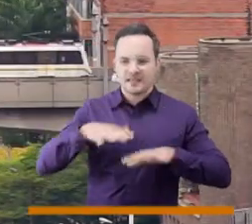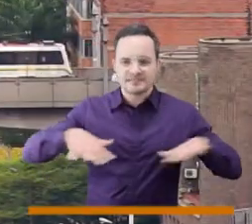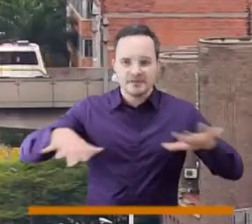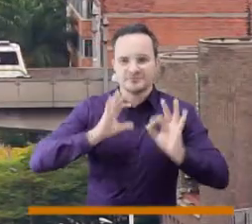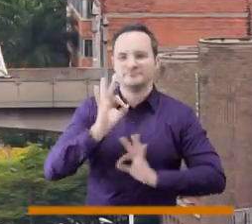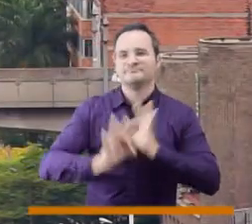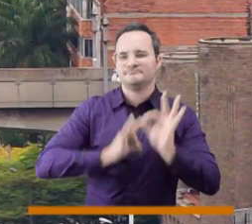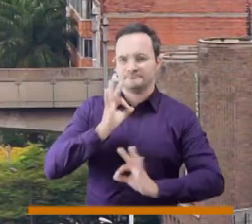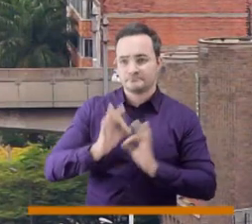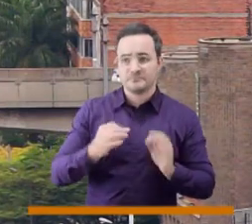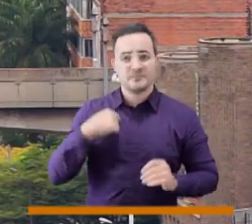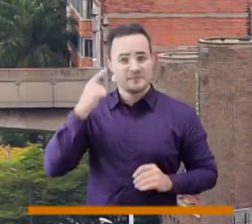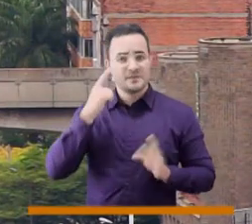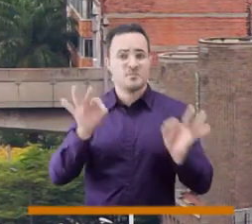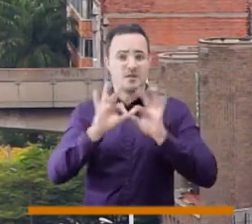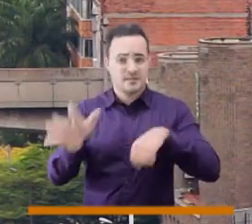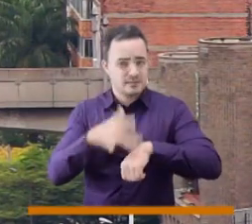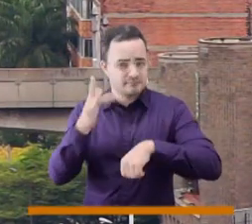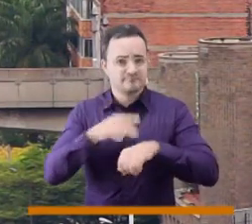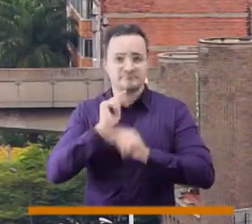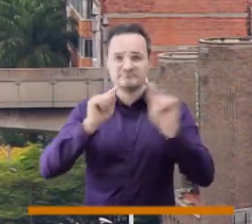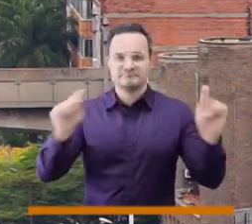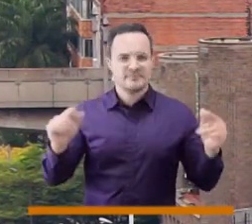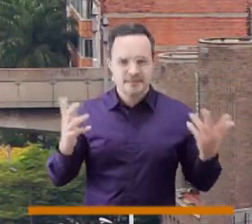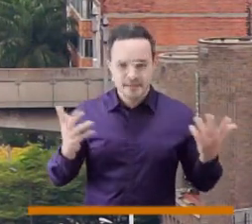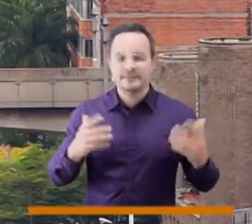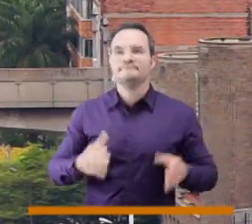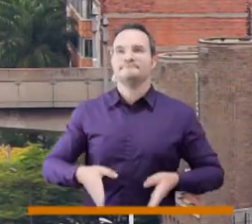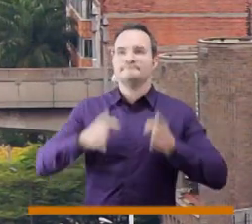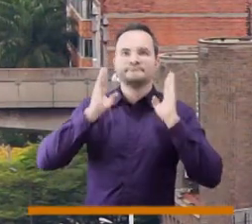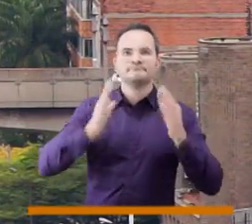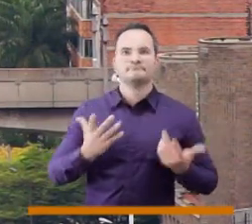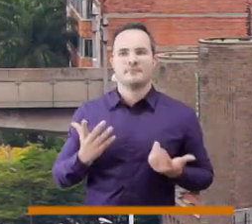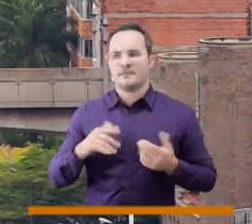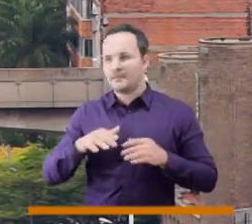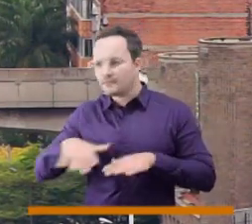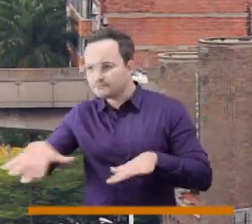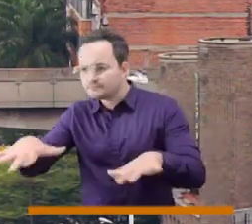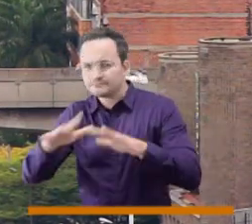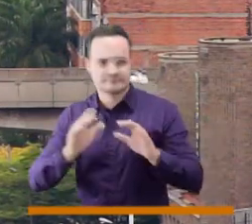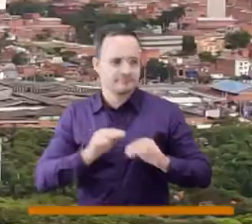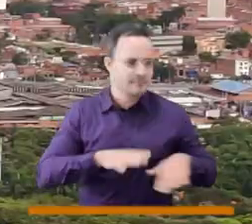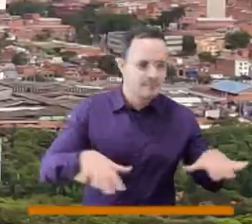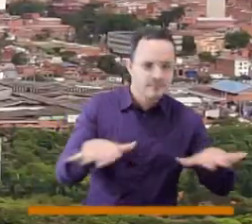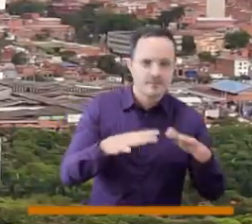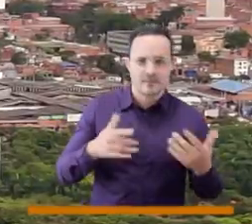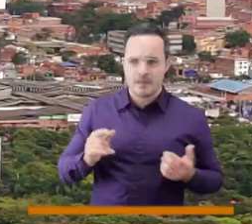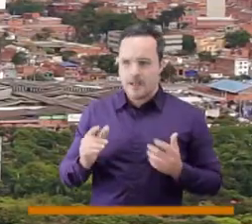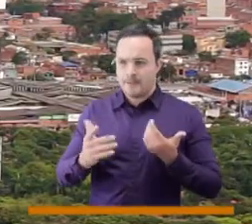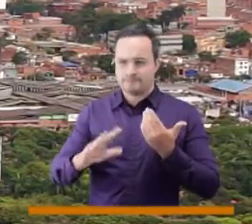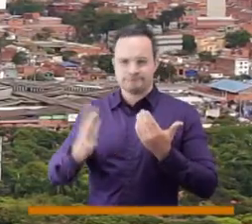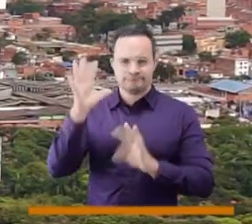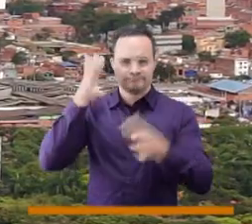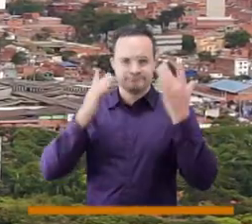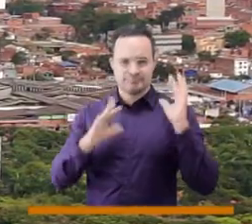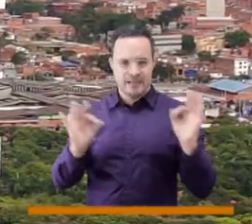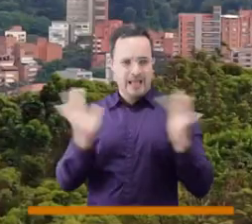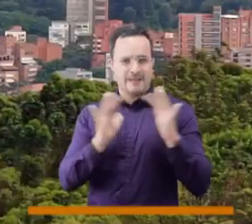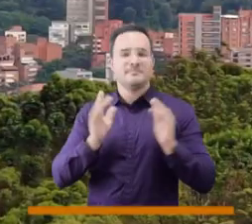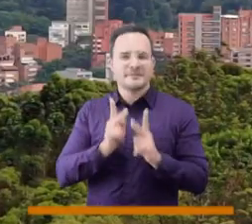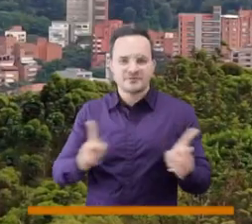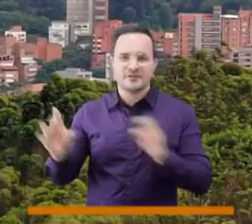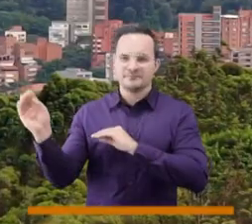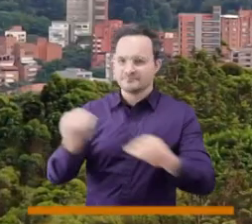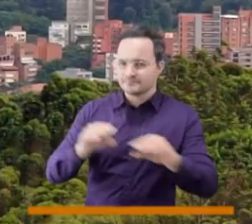construyan edificios verdes en zonas específicas del centro, para que más gente venga a vivir. Ustedes han visto que los arriendos están subiendo de